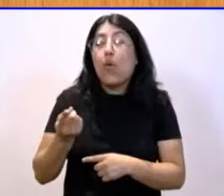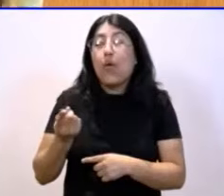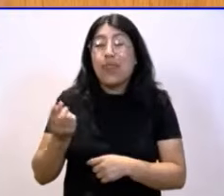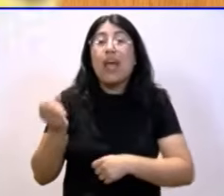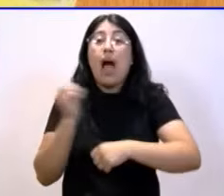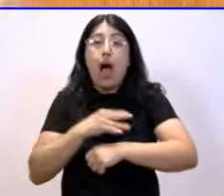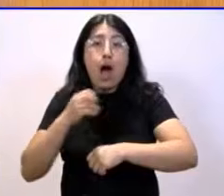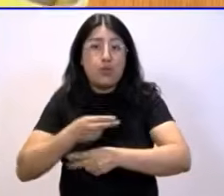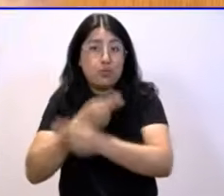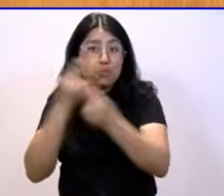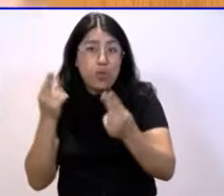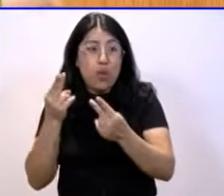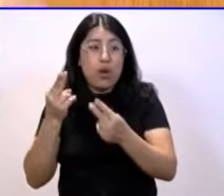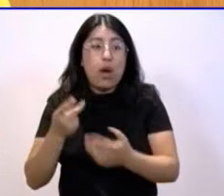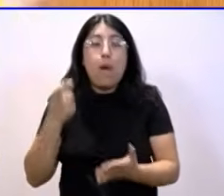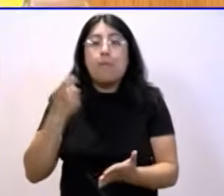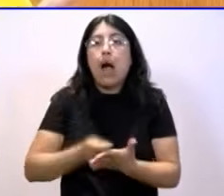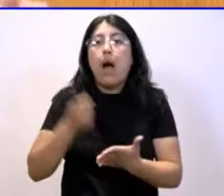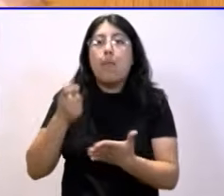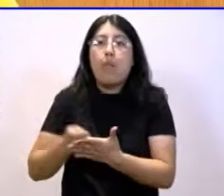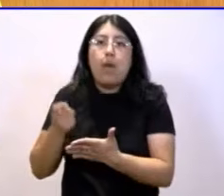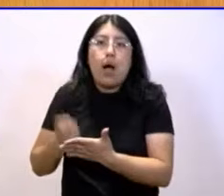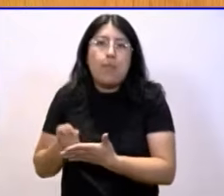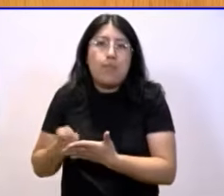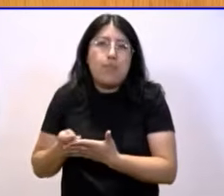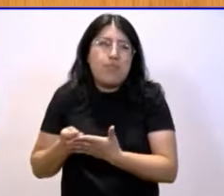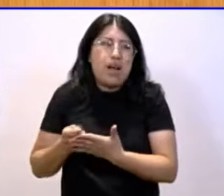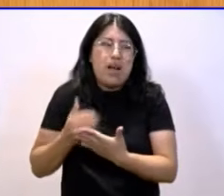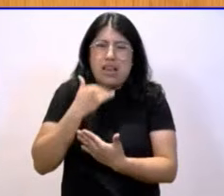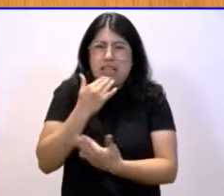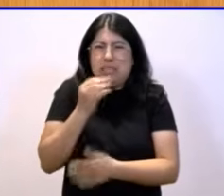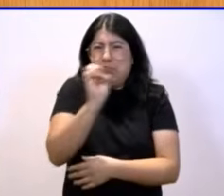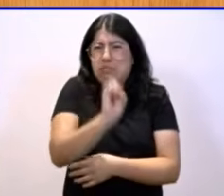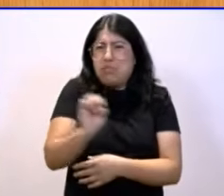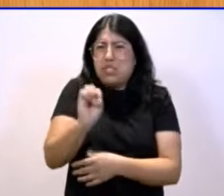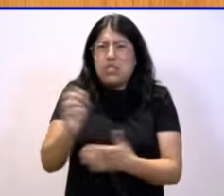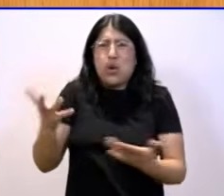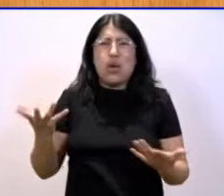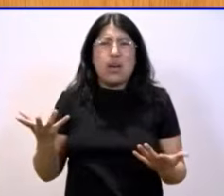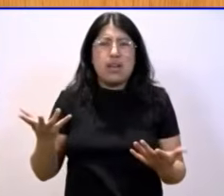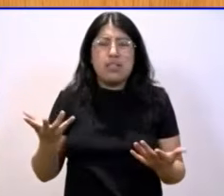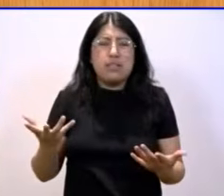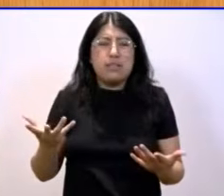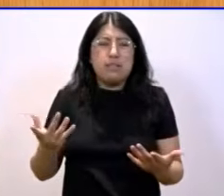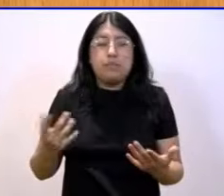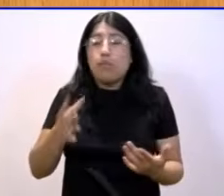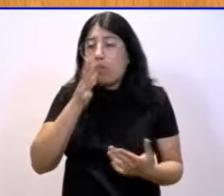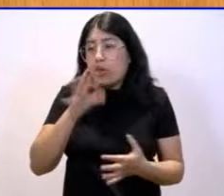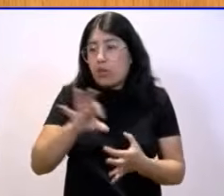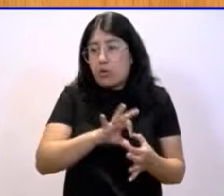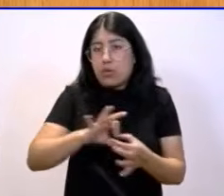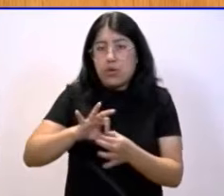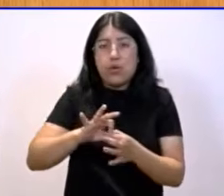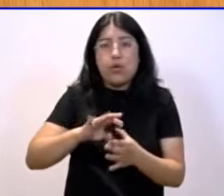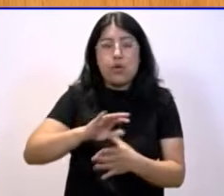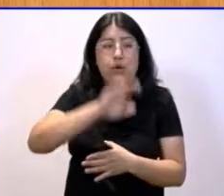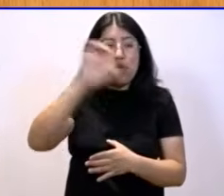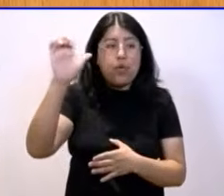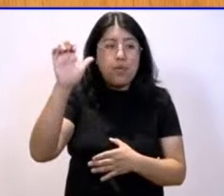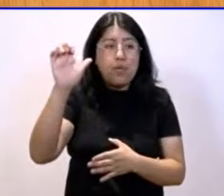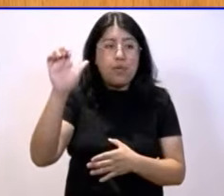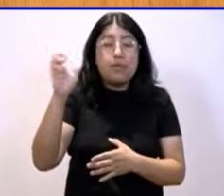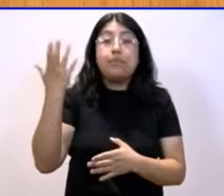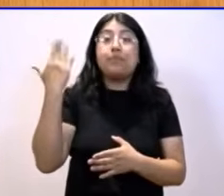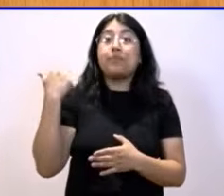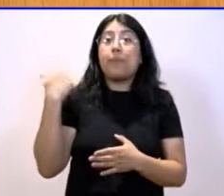estar pagando indemnizaciones millonarias, porque además, claro, la propia Unión Europea dice que esto que se previó de